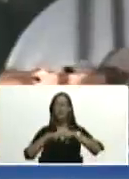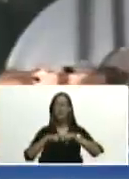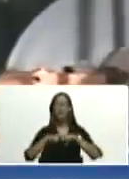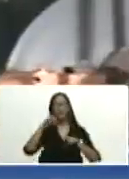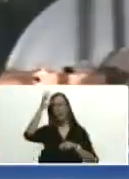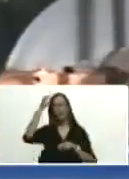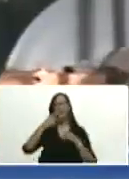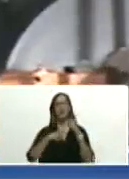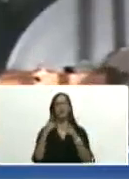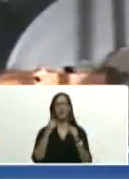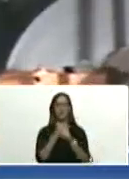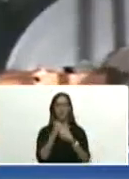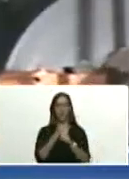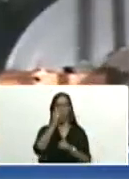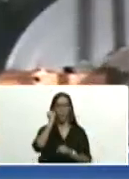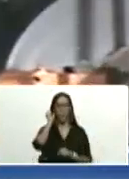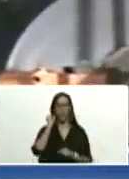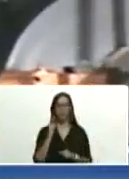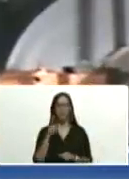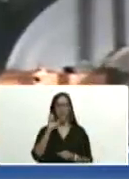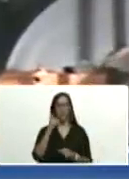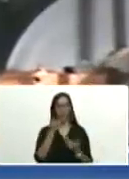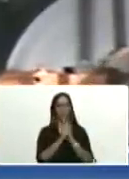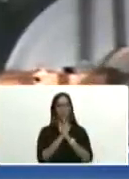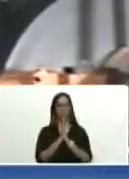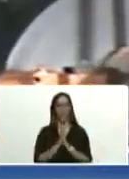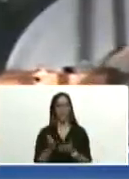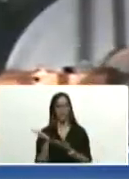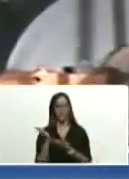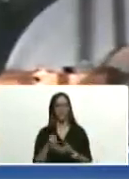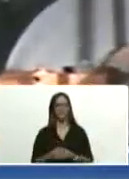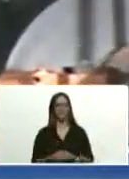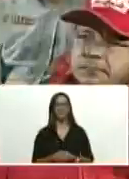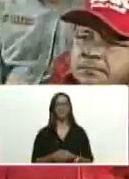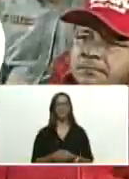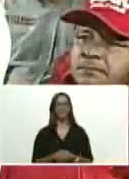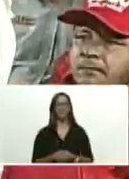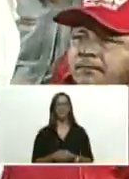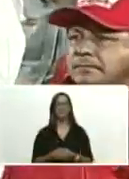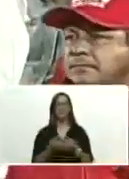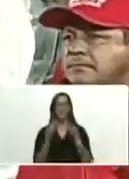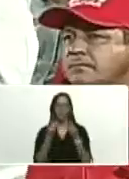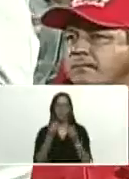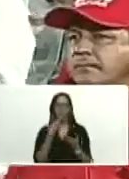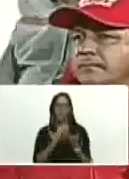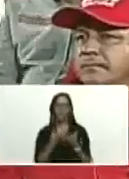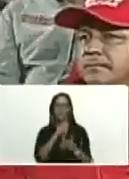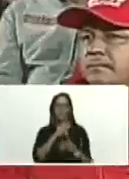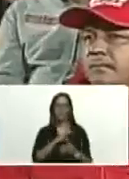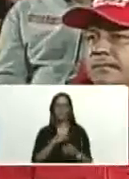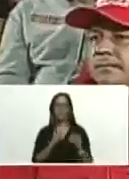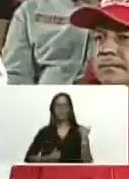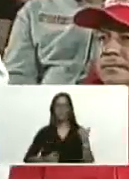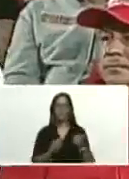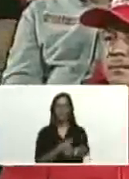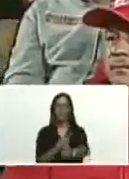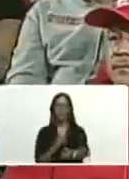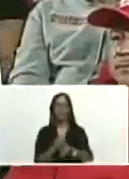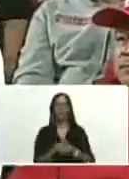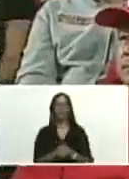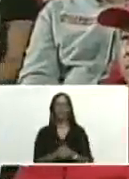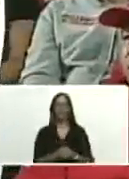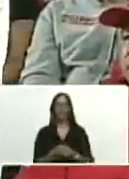productivos de trabajadores y trabajadoras Eduardo Por favor muchas gracias señor presidente hermano presidente hermano